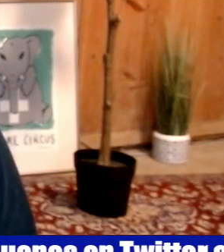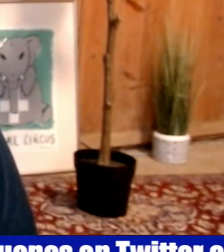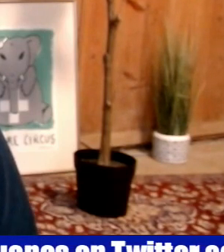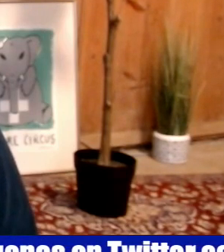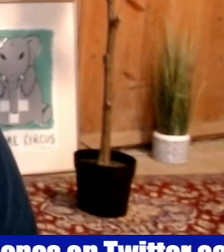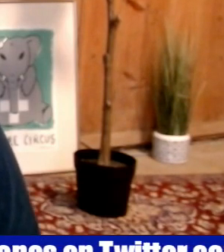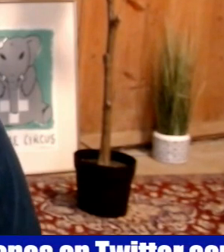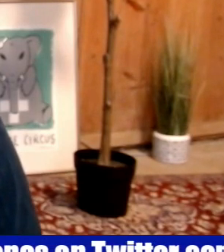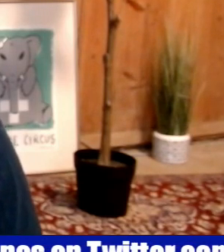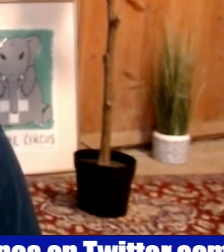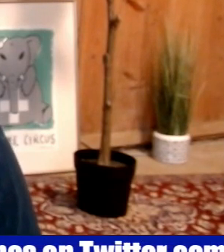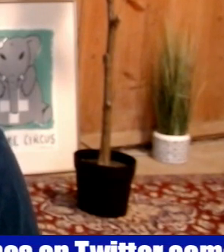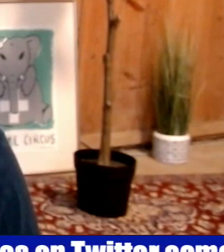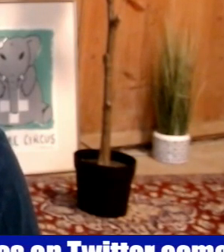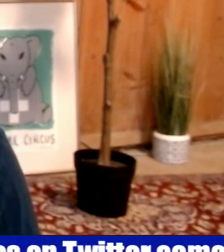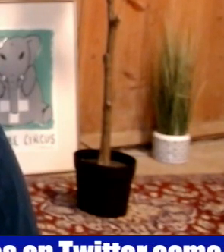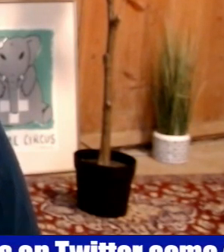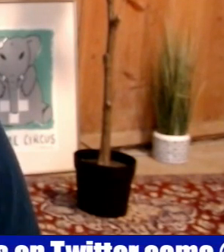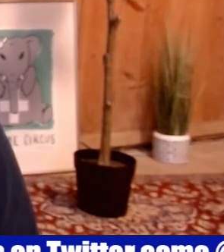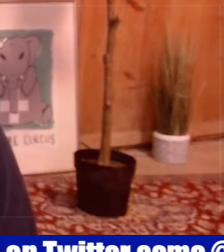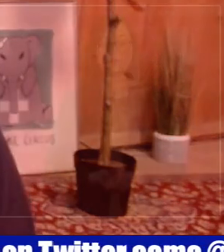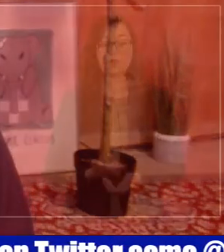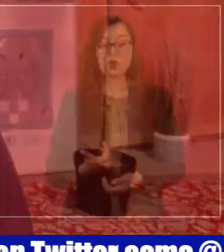allá, hasta Palacio Nacional.